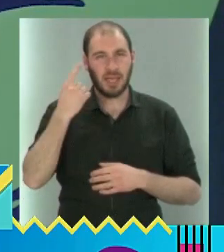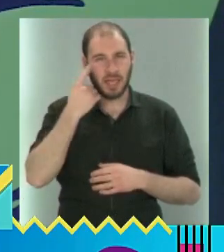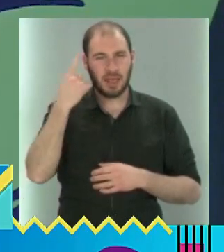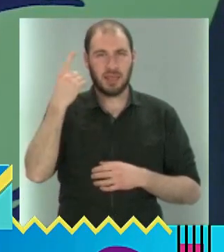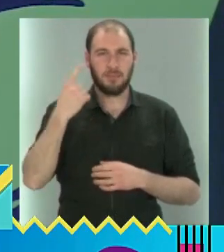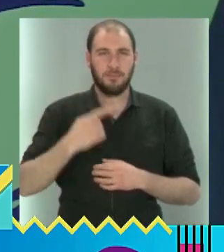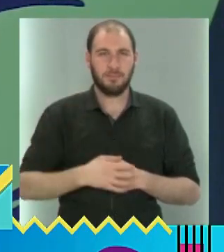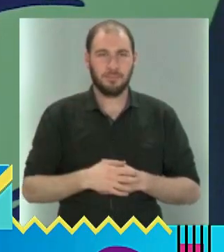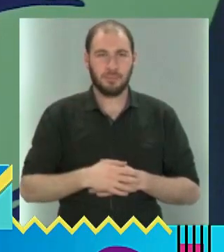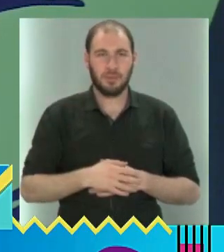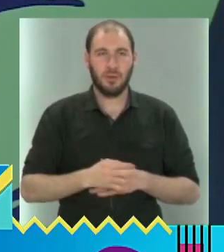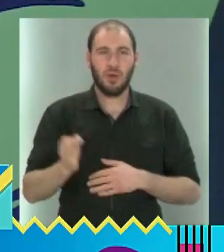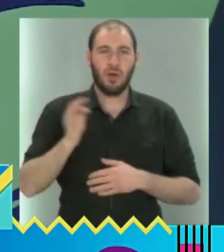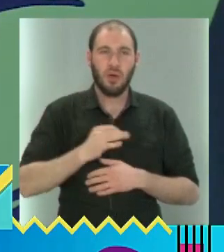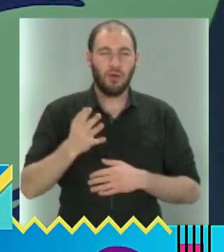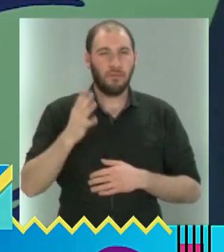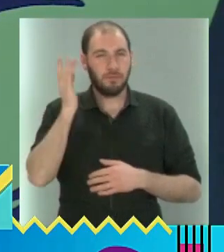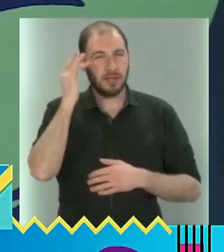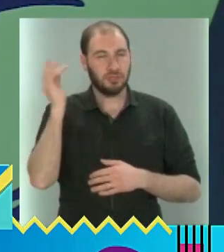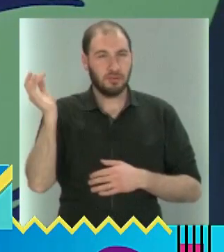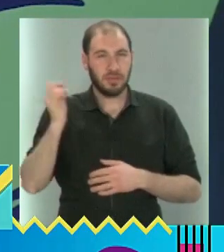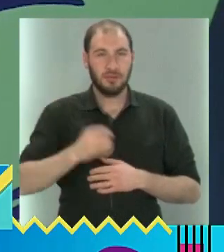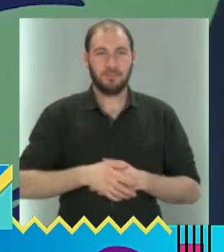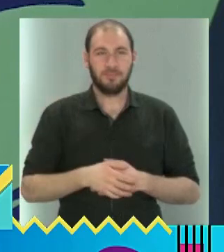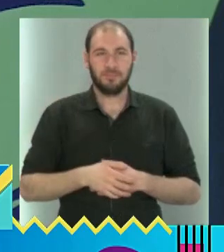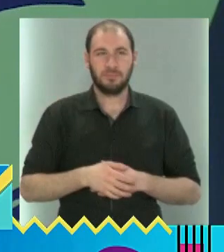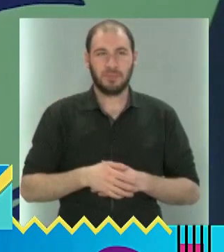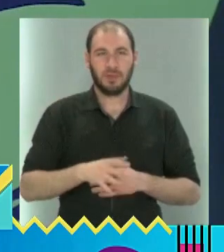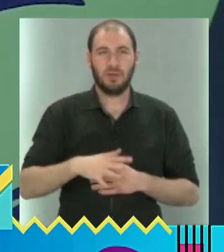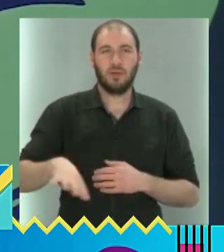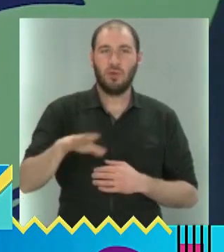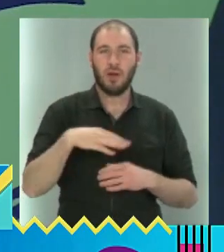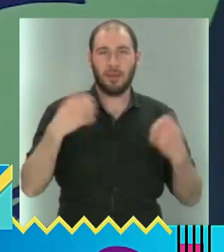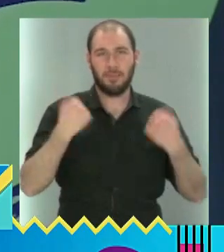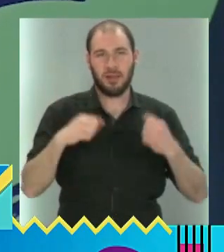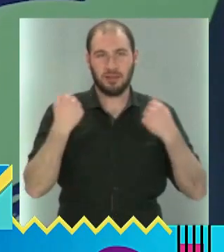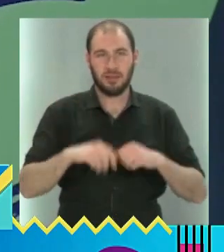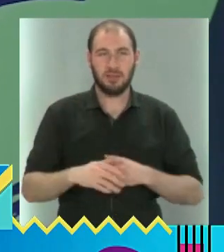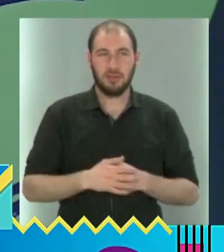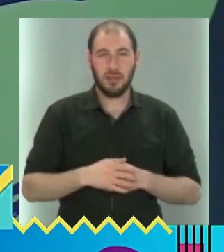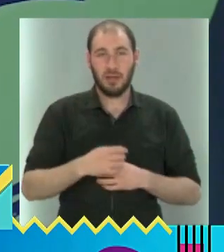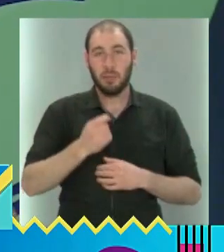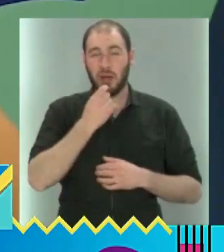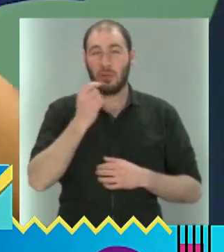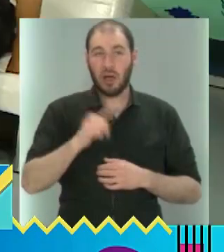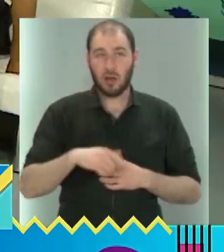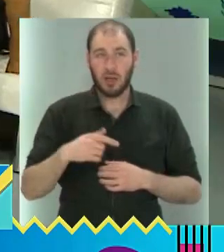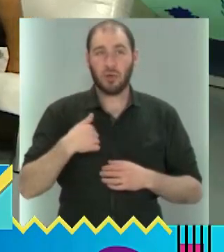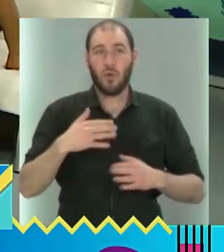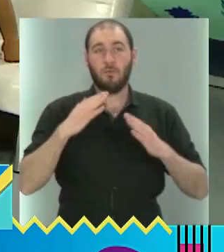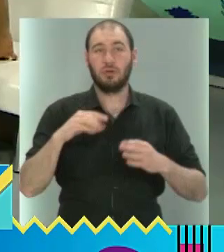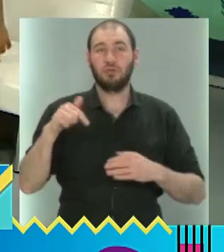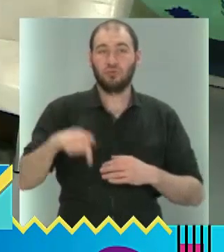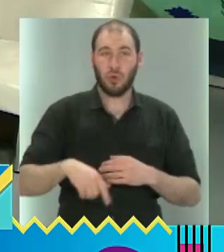creencia o digamos, la filosofía que tenía el lugar donde se practicaba. En este caso, esto es el Kung Fu del